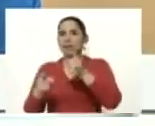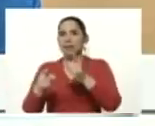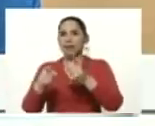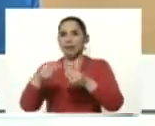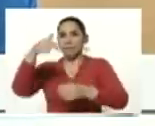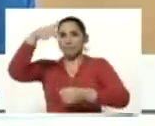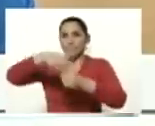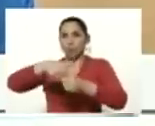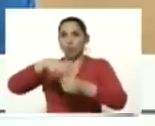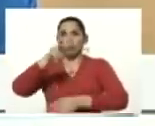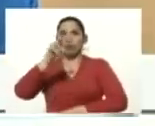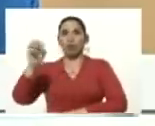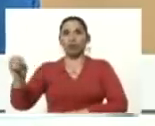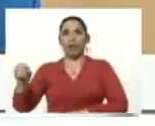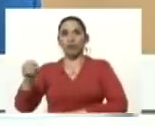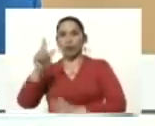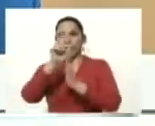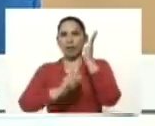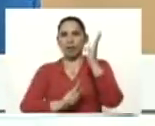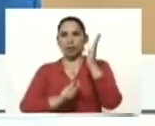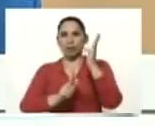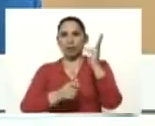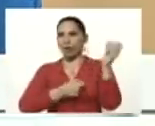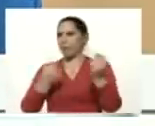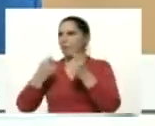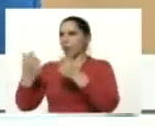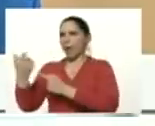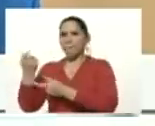200 litros y salga a bachaquear 150.